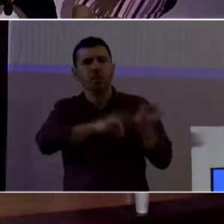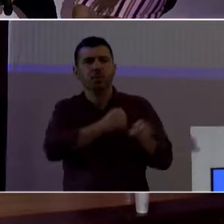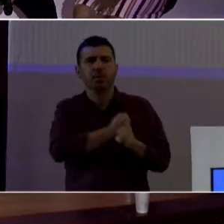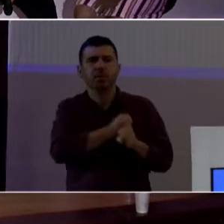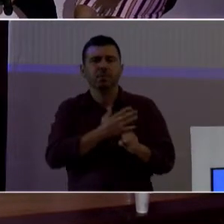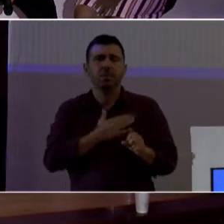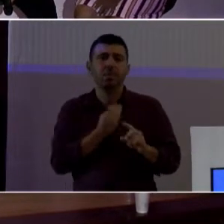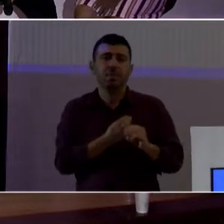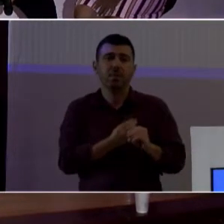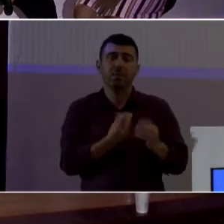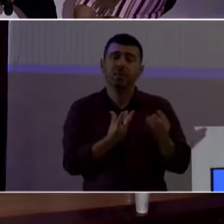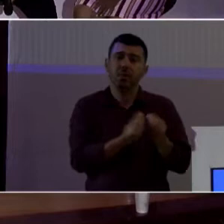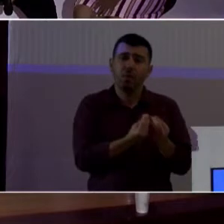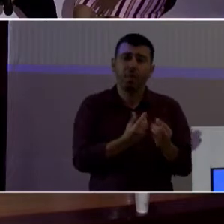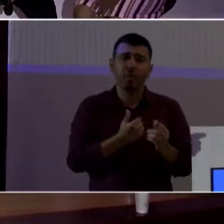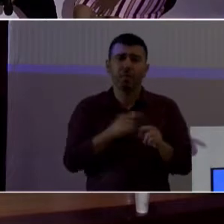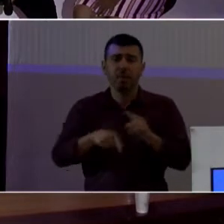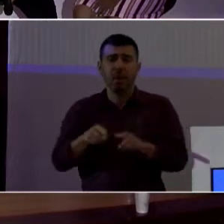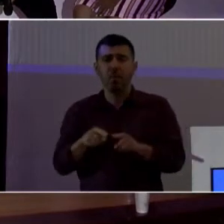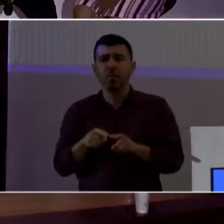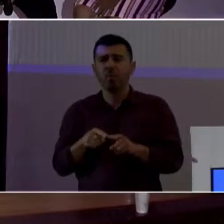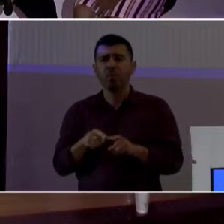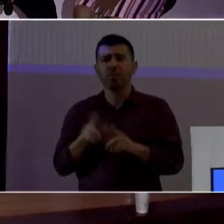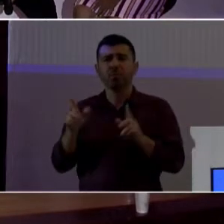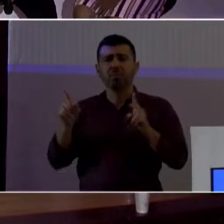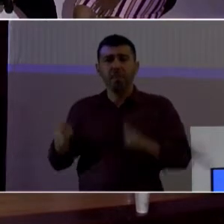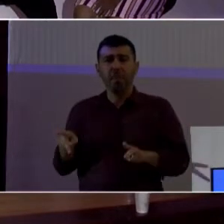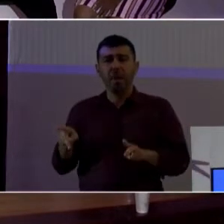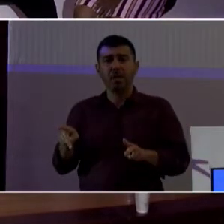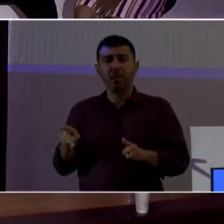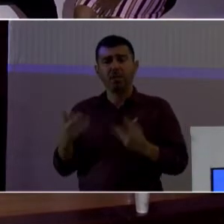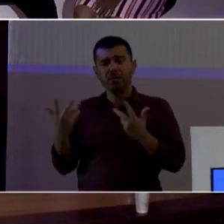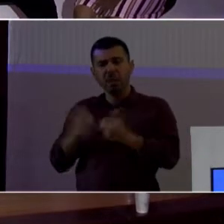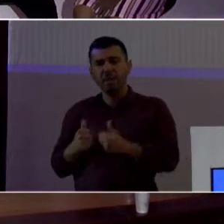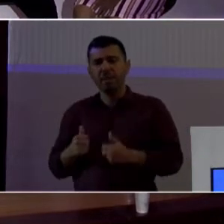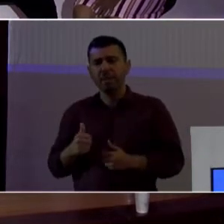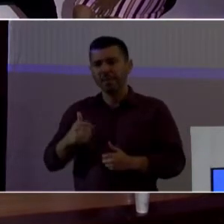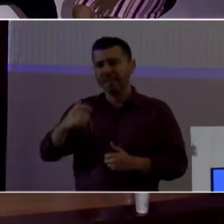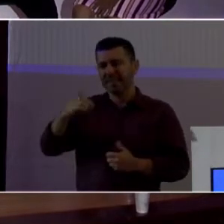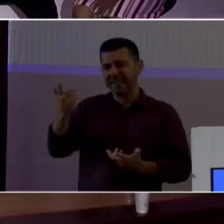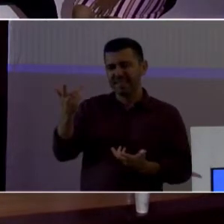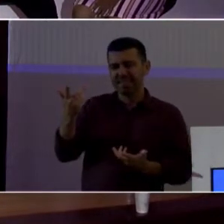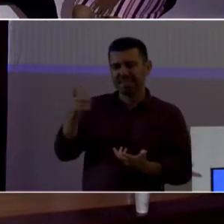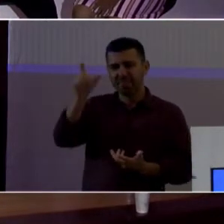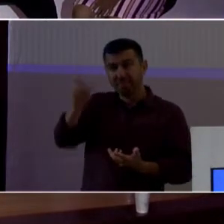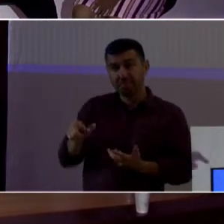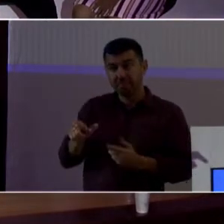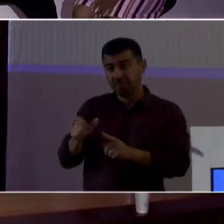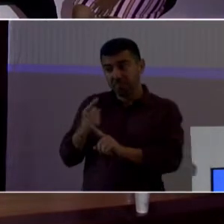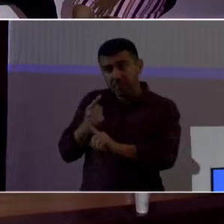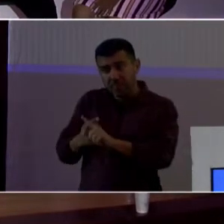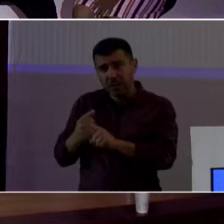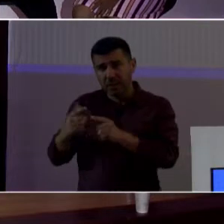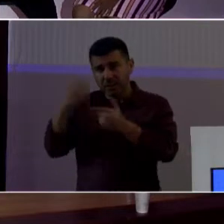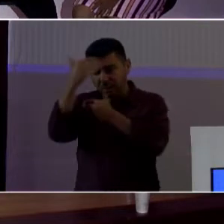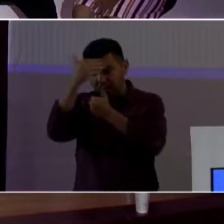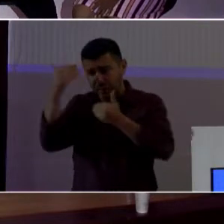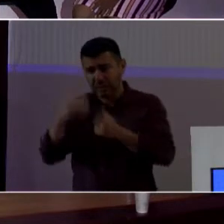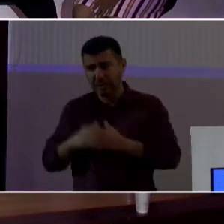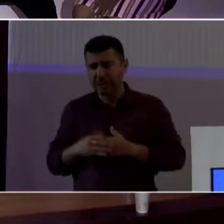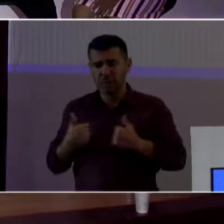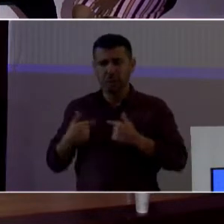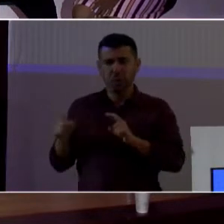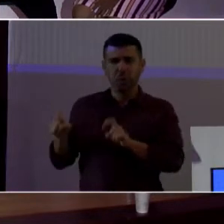antecedentes han sido rechazados sin tener siquiera una oportunidad para mostrar que más allá de ser